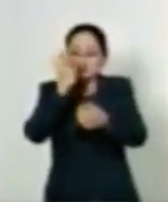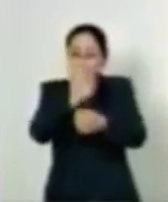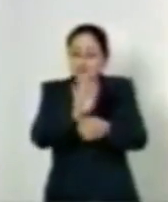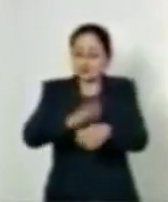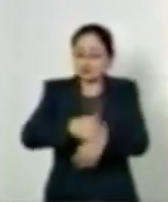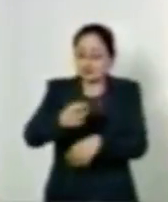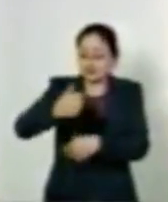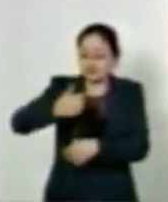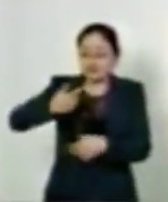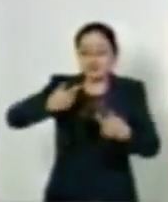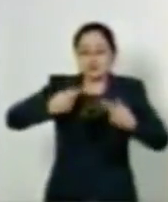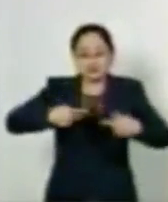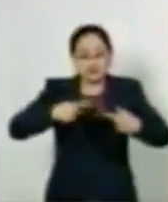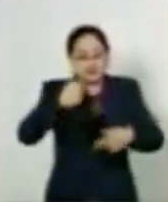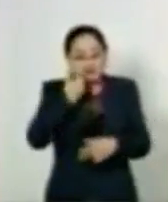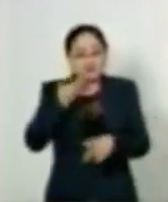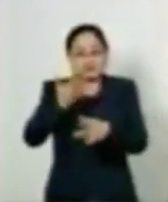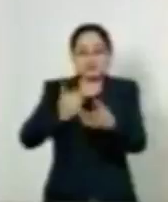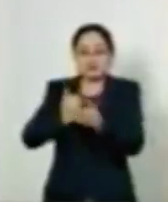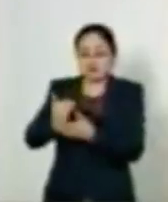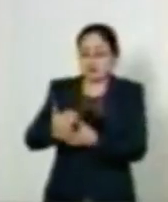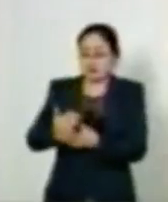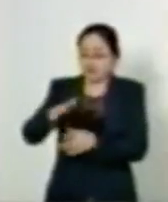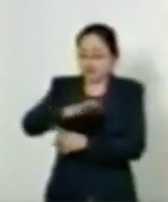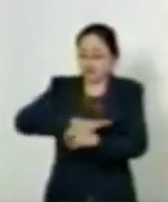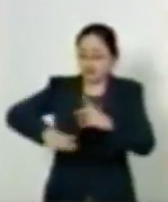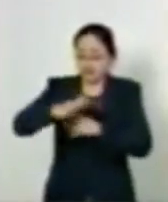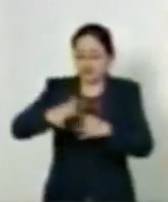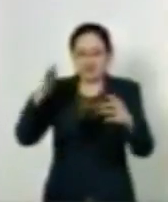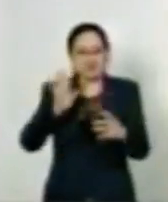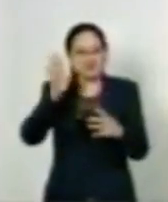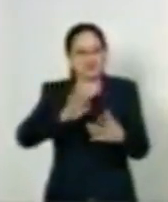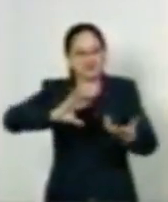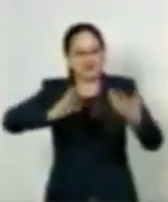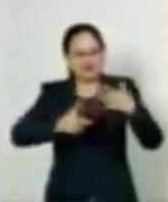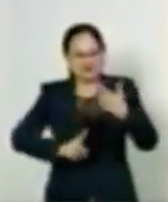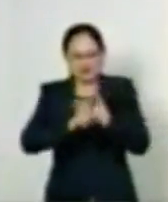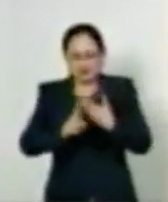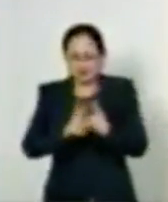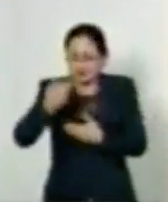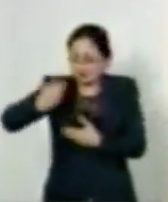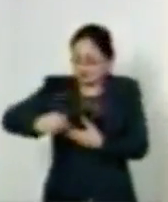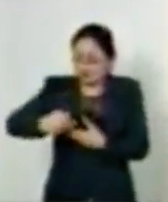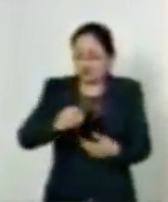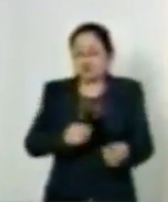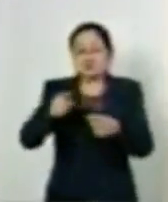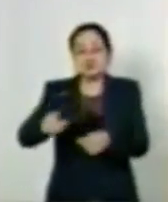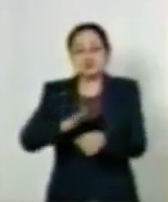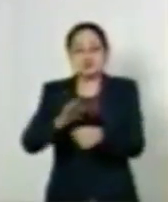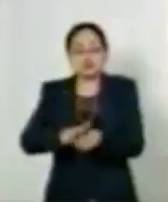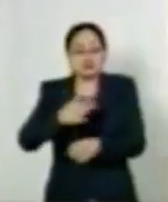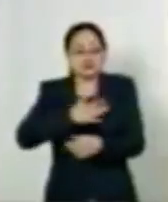que optar entre vivir en medio de una guerra sin cuartel o aceptar la restricción